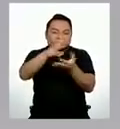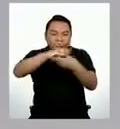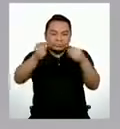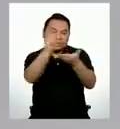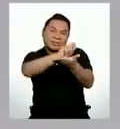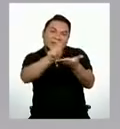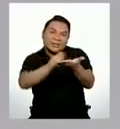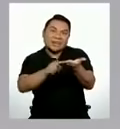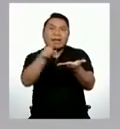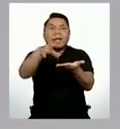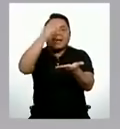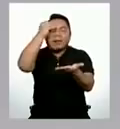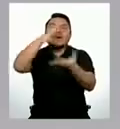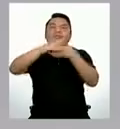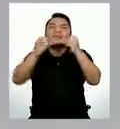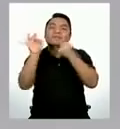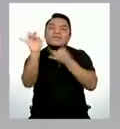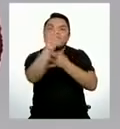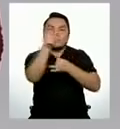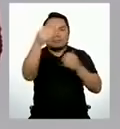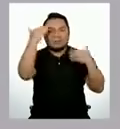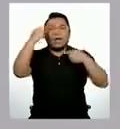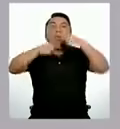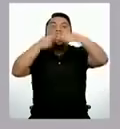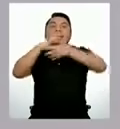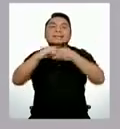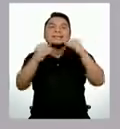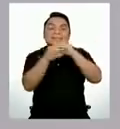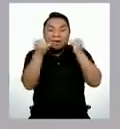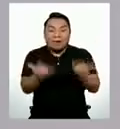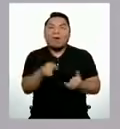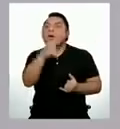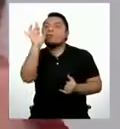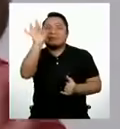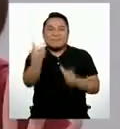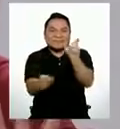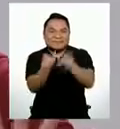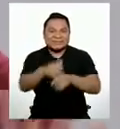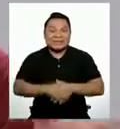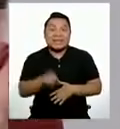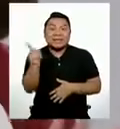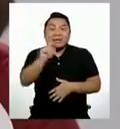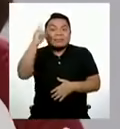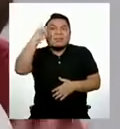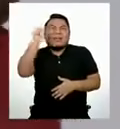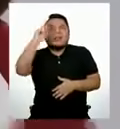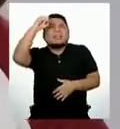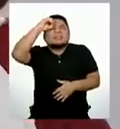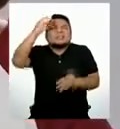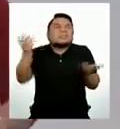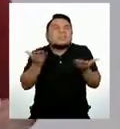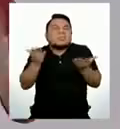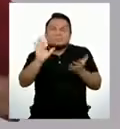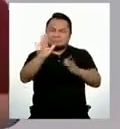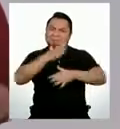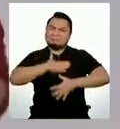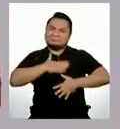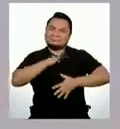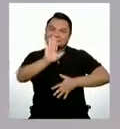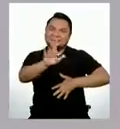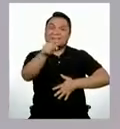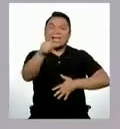leyendas y sobre lo que debemos tener en cuenta para contar estas historias a otras personas. Y si no sabes a quién acudir tranquilo,